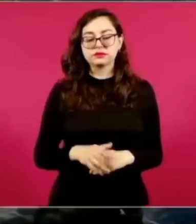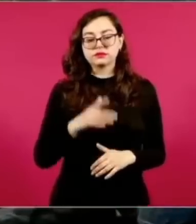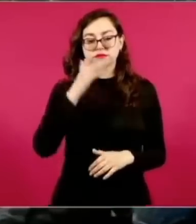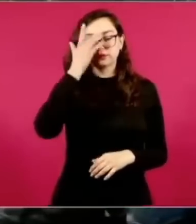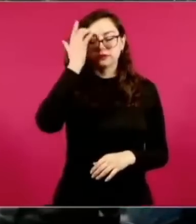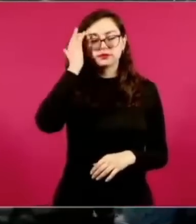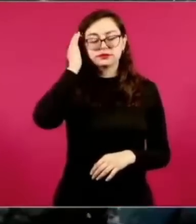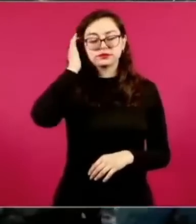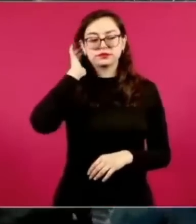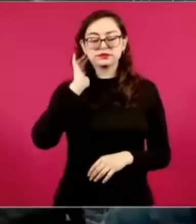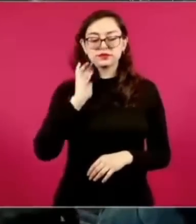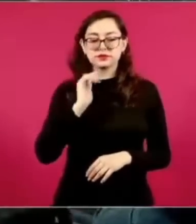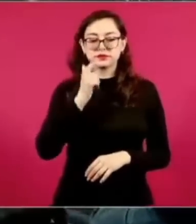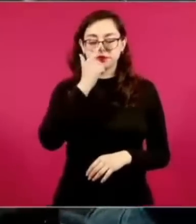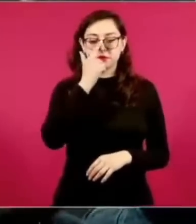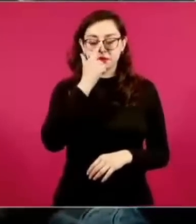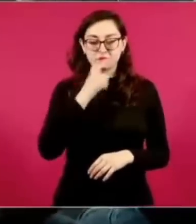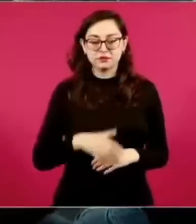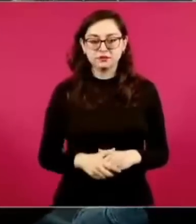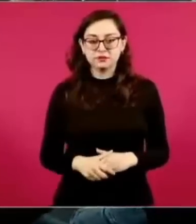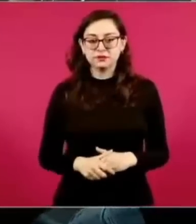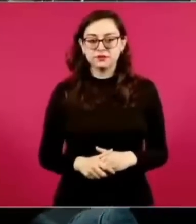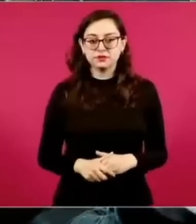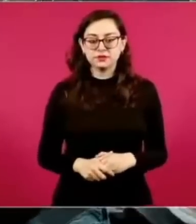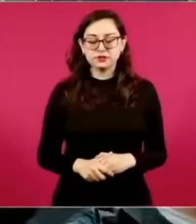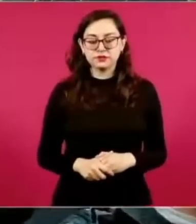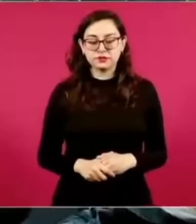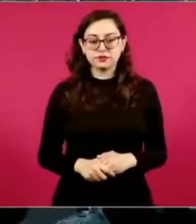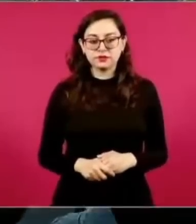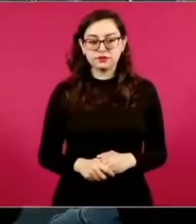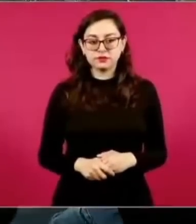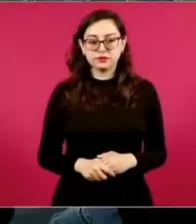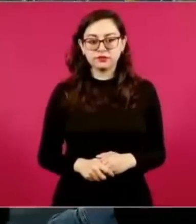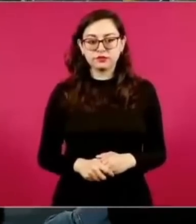ya habían pasado a formar parte